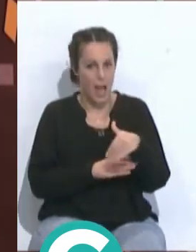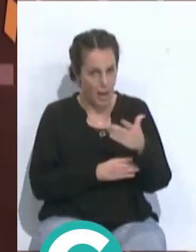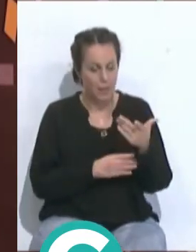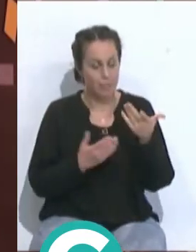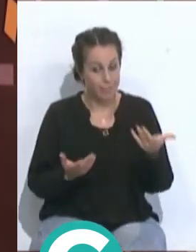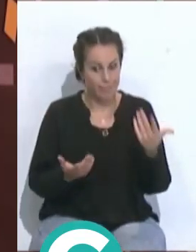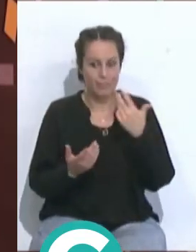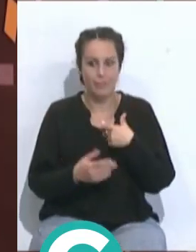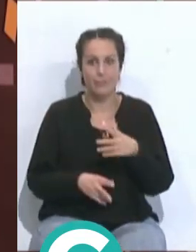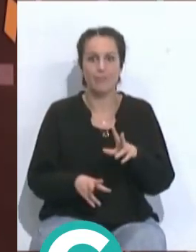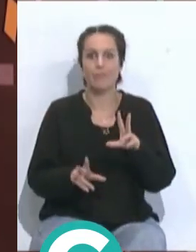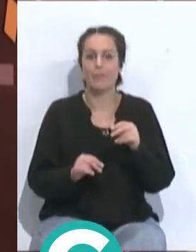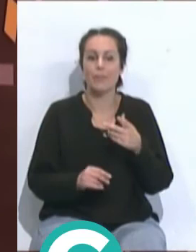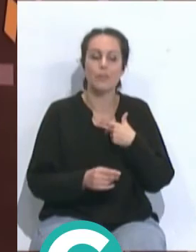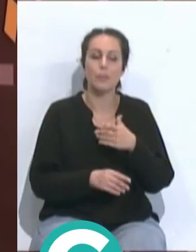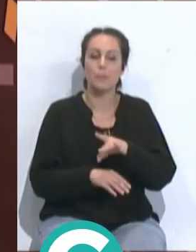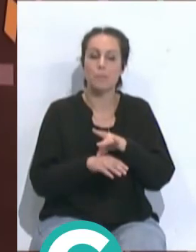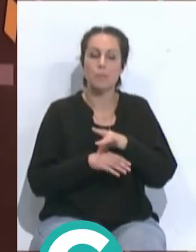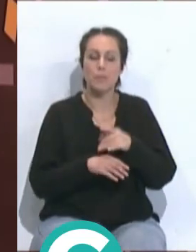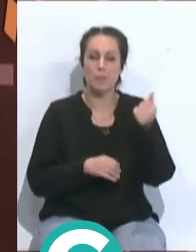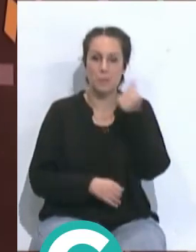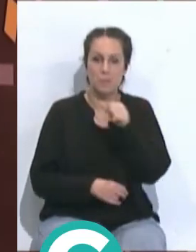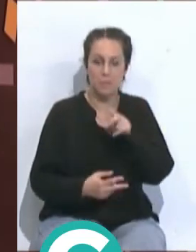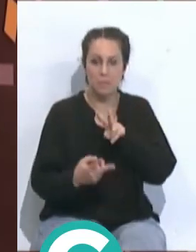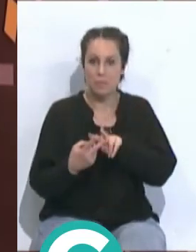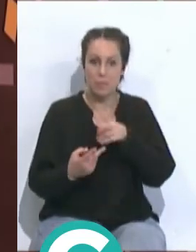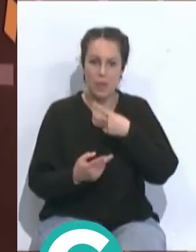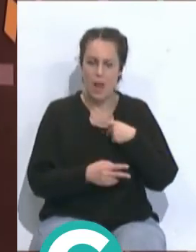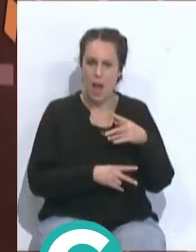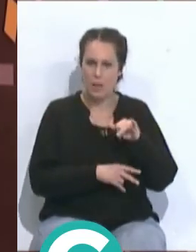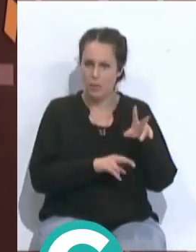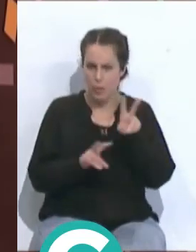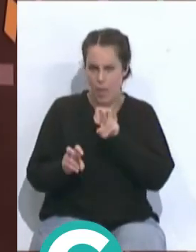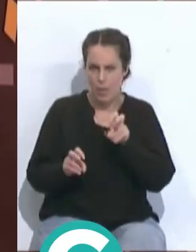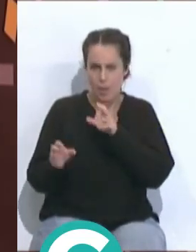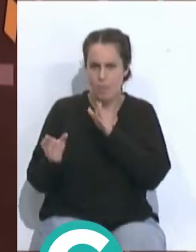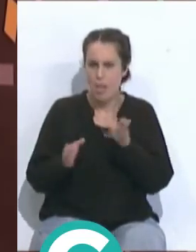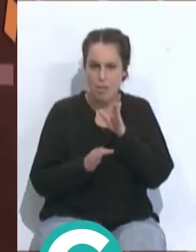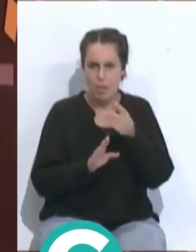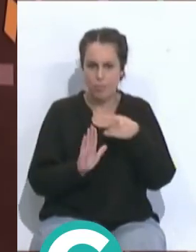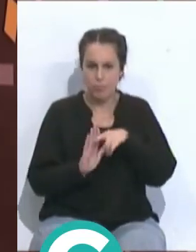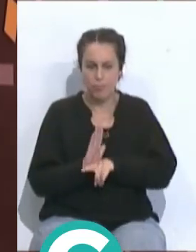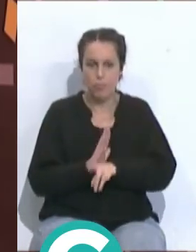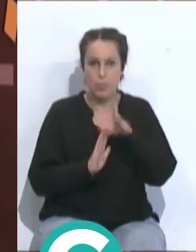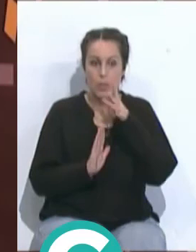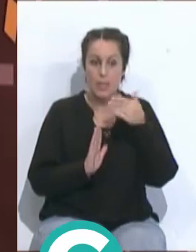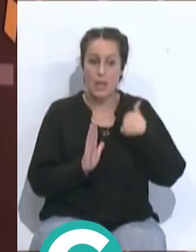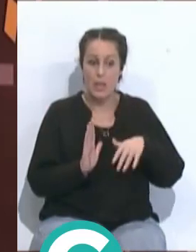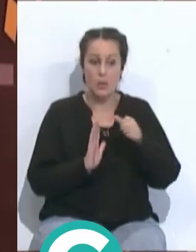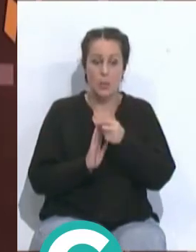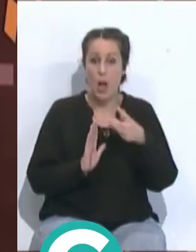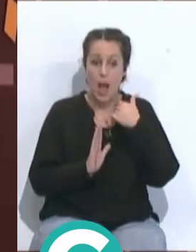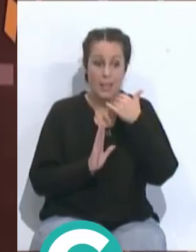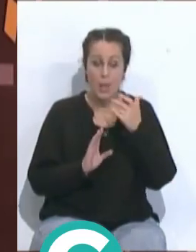que concluimos, os emplazamos a la semana que viene cuando tendremos novedades de todo el plazo de inscripciones, porque ya estará el número